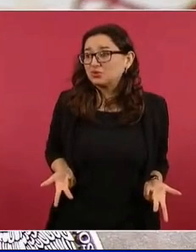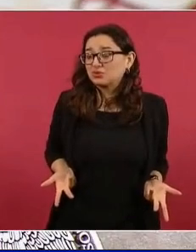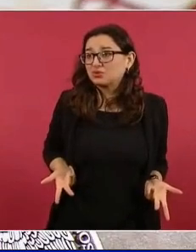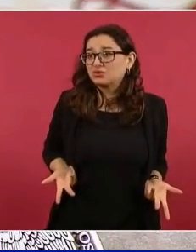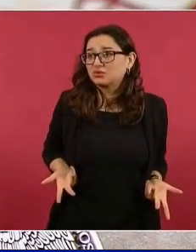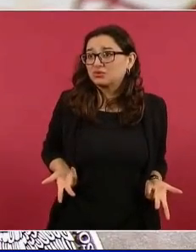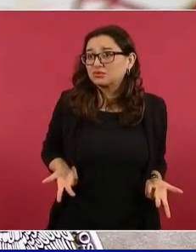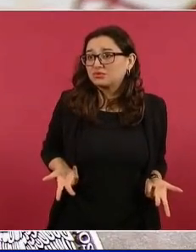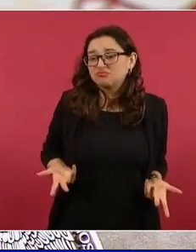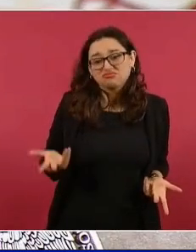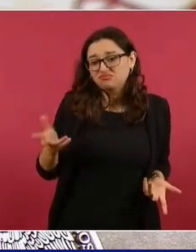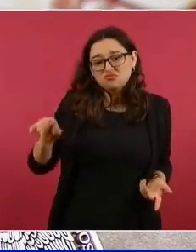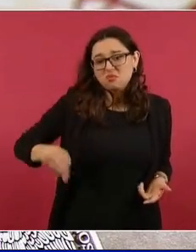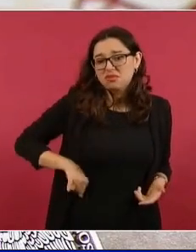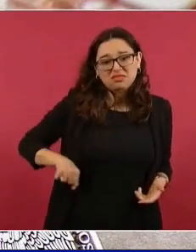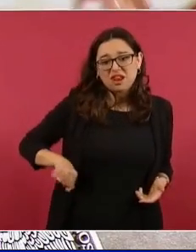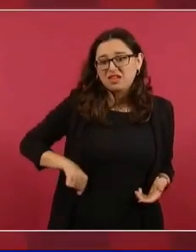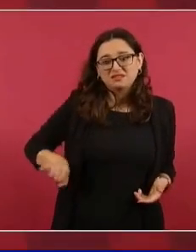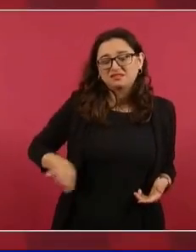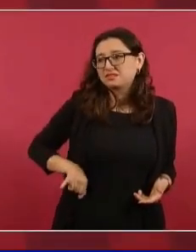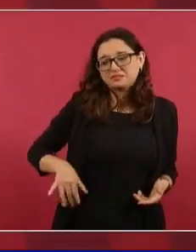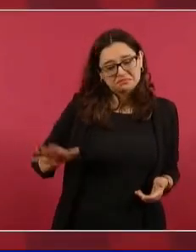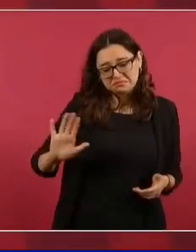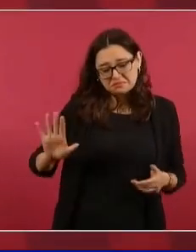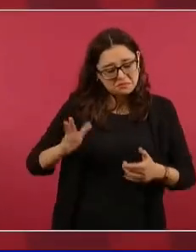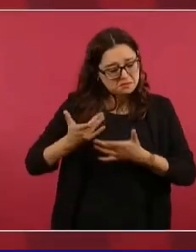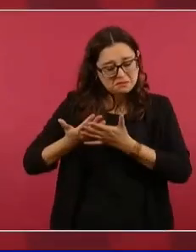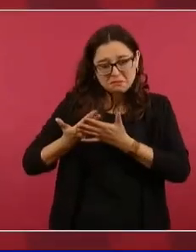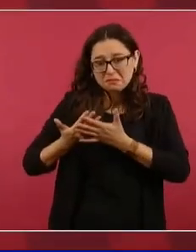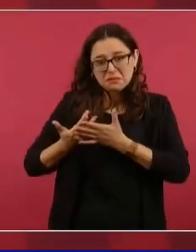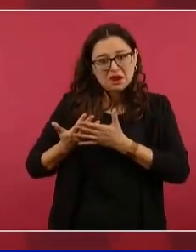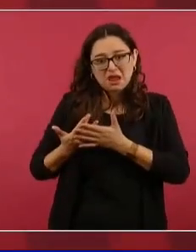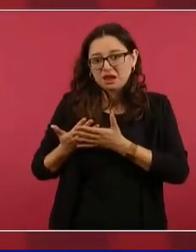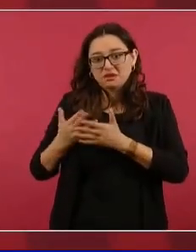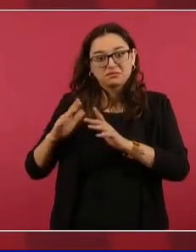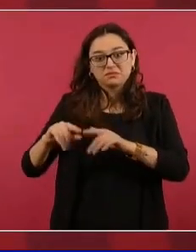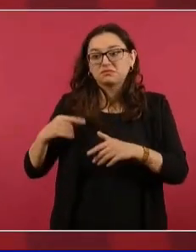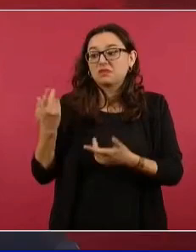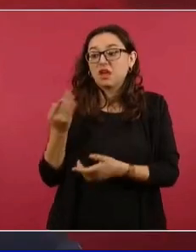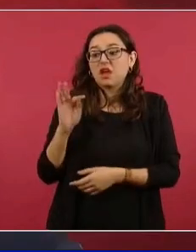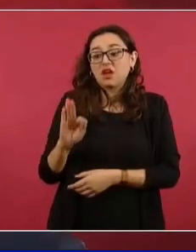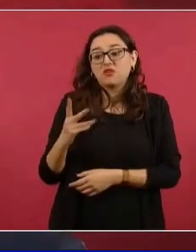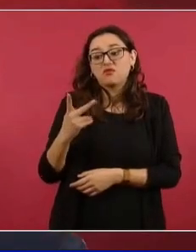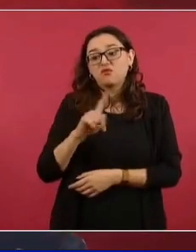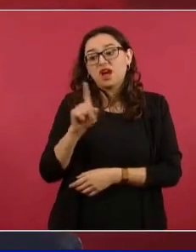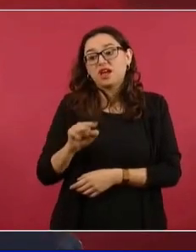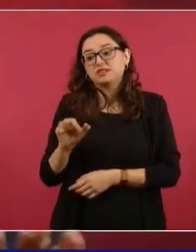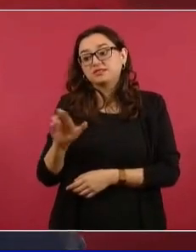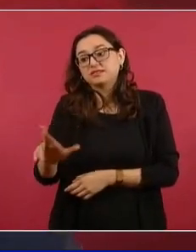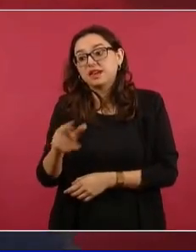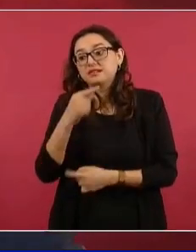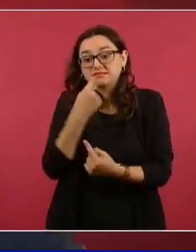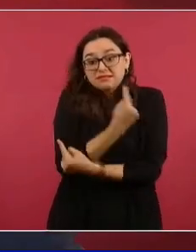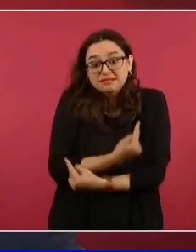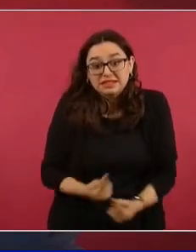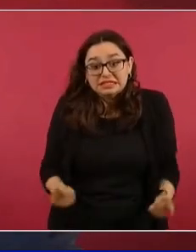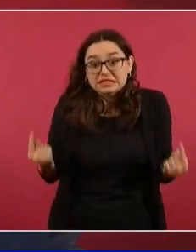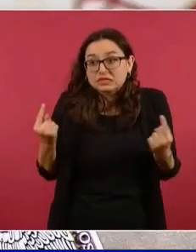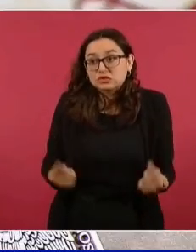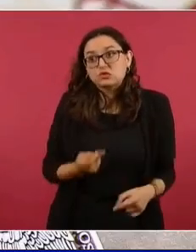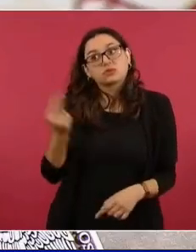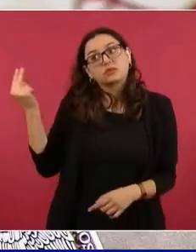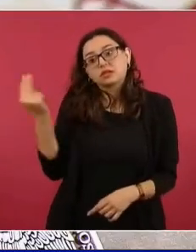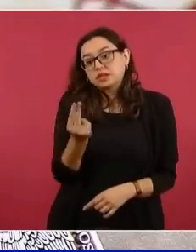tener esa entrega y en su lugar hicimos ver que lo que necesitábamos eran dosis pediátricas, dosis